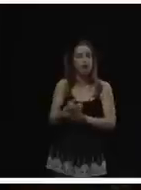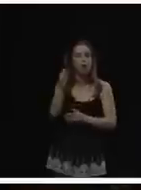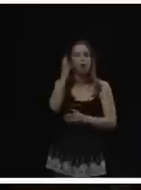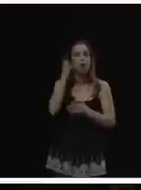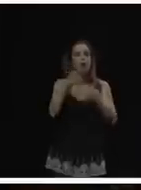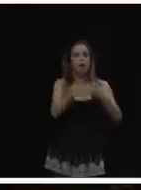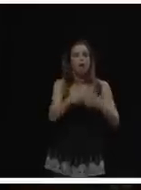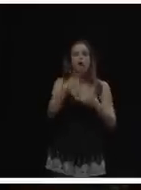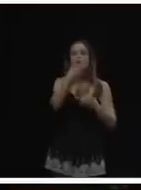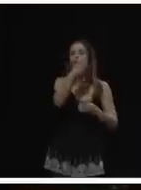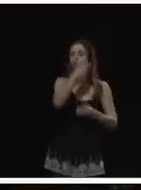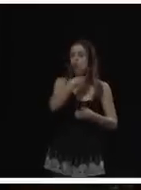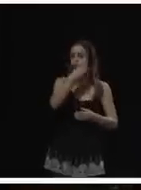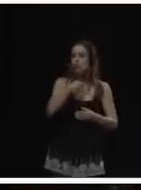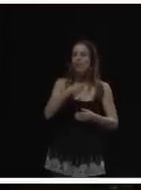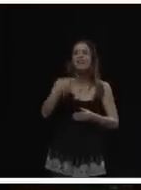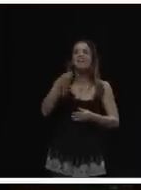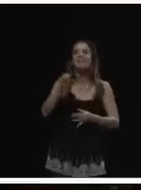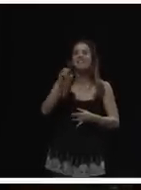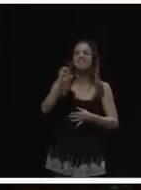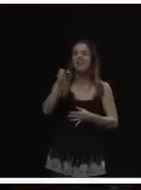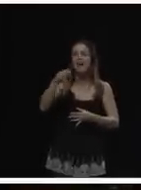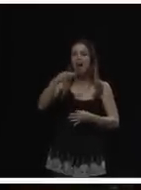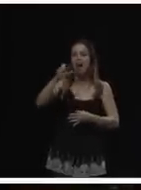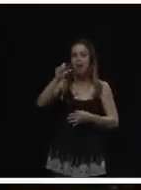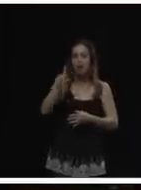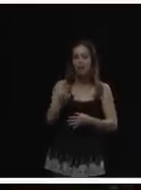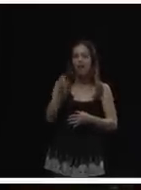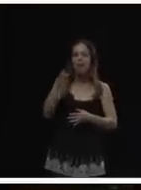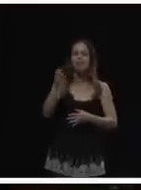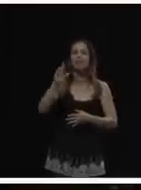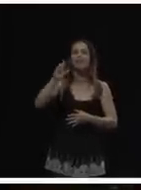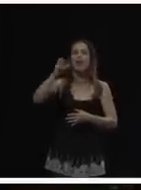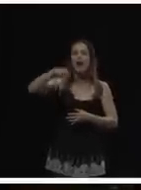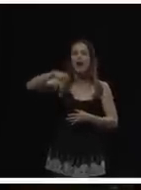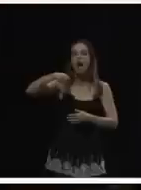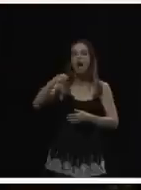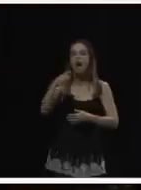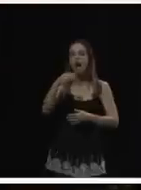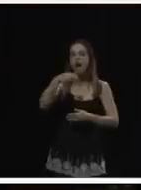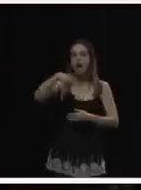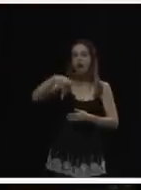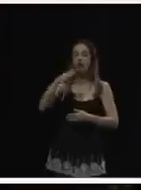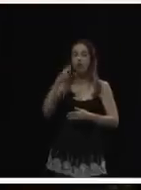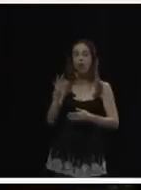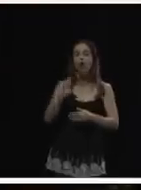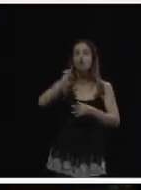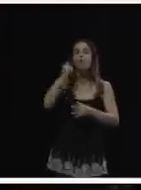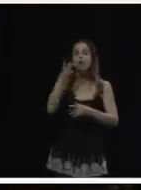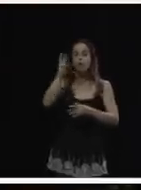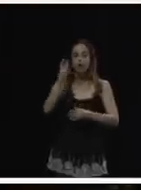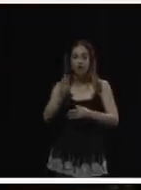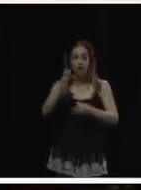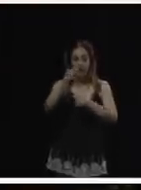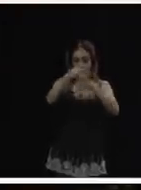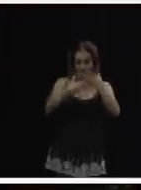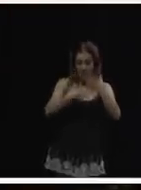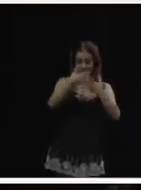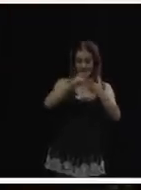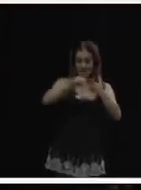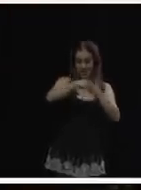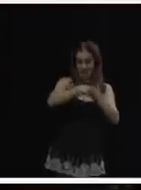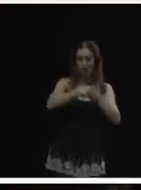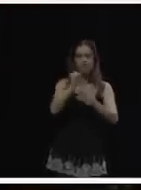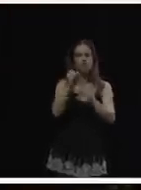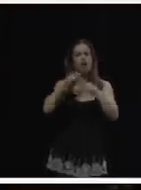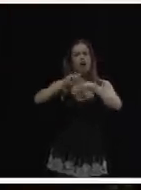lucha, que es Isabel Franco. Isabel Franco va de número 3 a la lista, es de familia